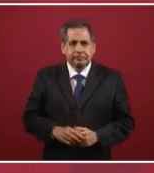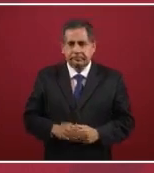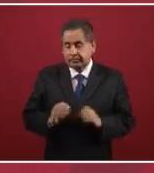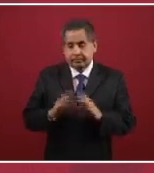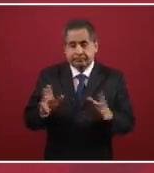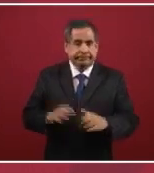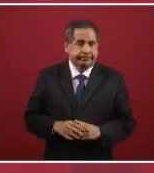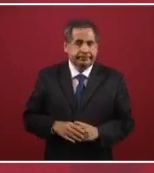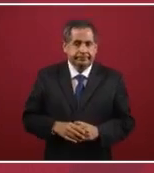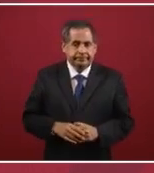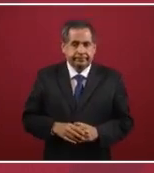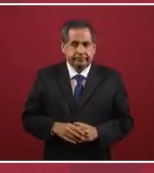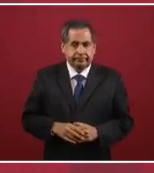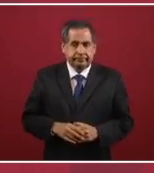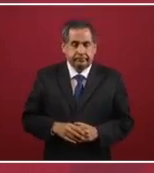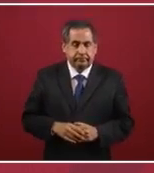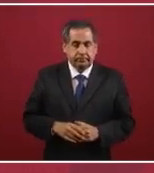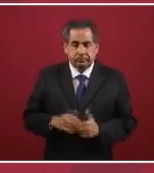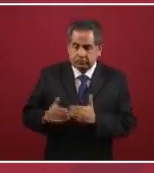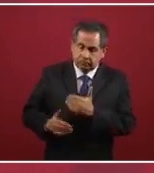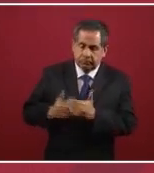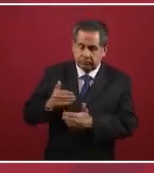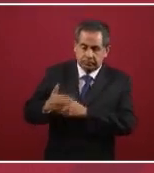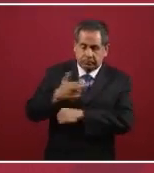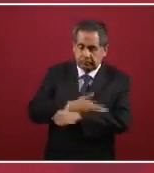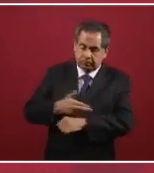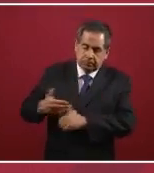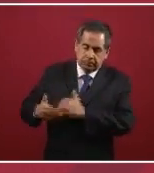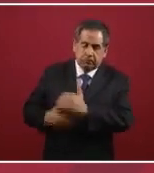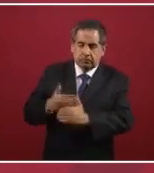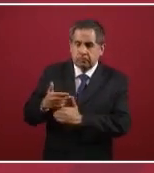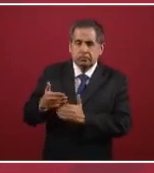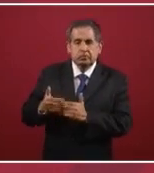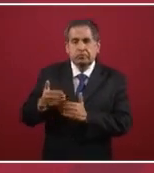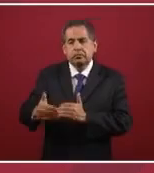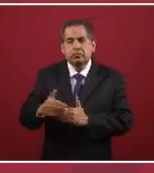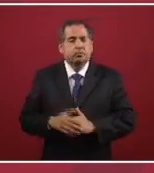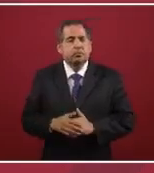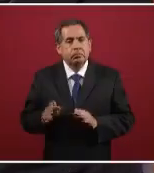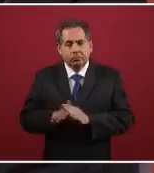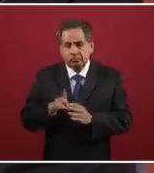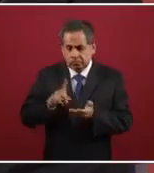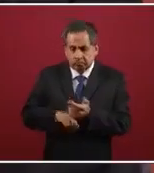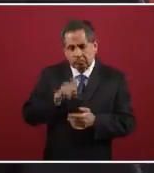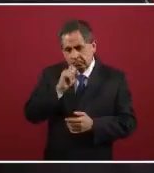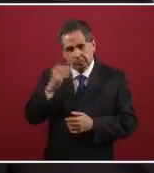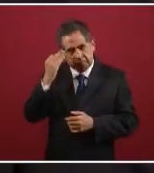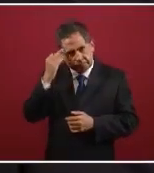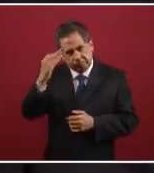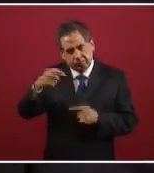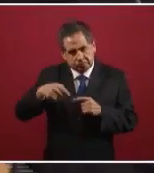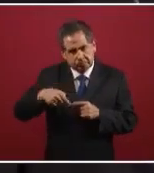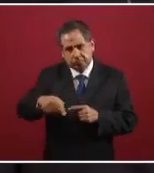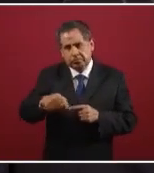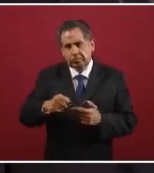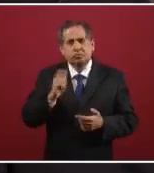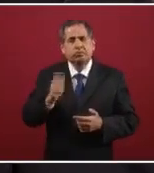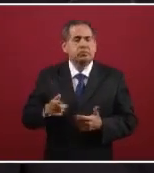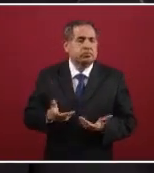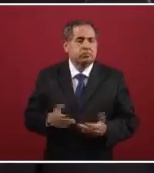Claro, es un proceso, va a llevar tiempo, es